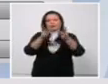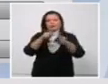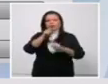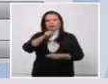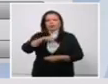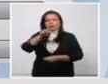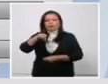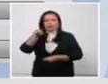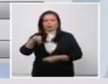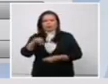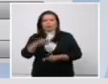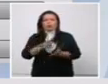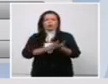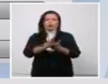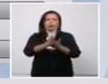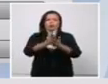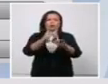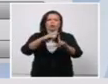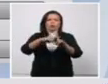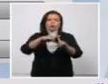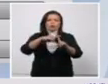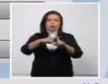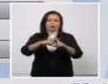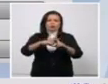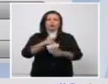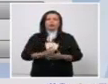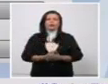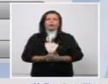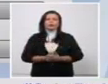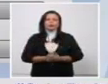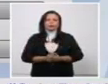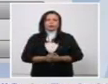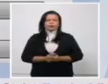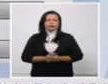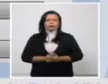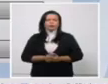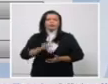la prueba, con una carga viral detectable,